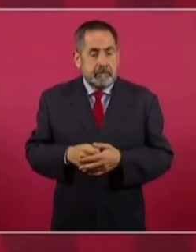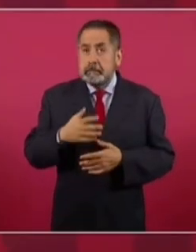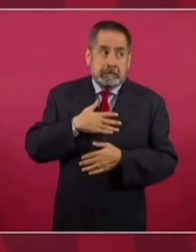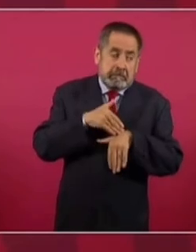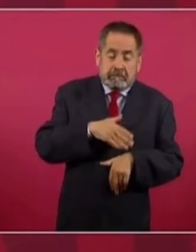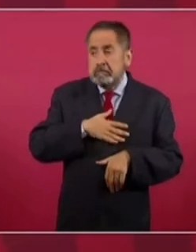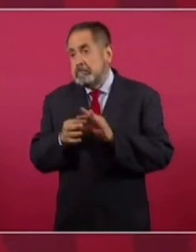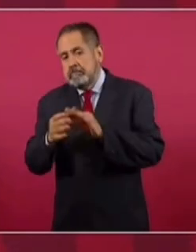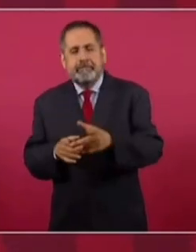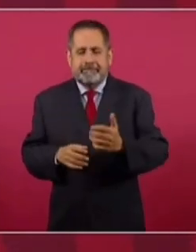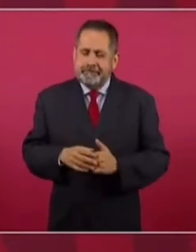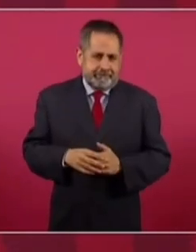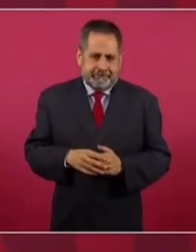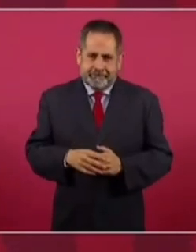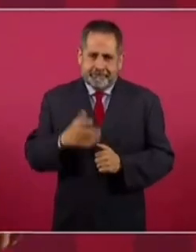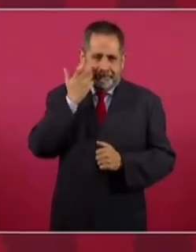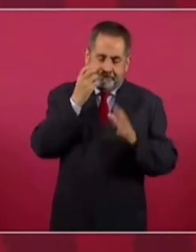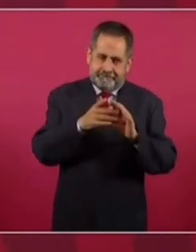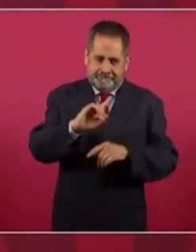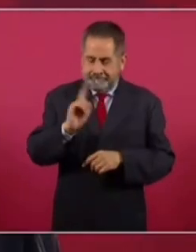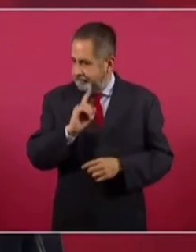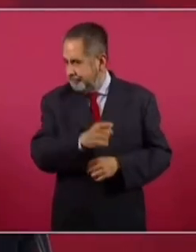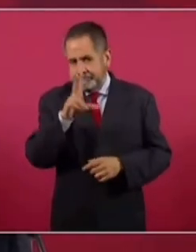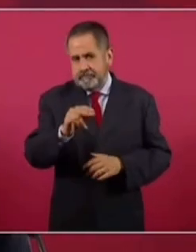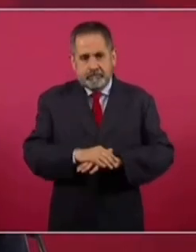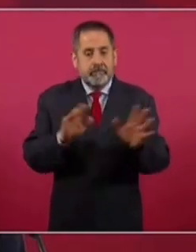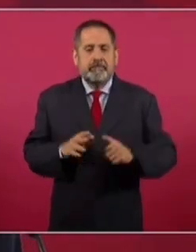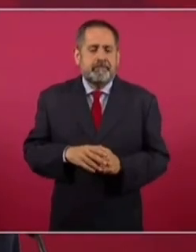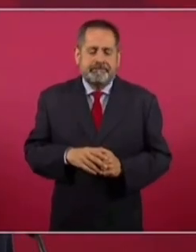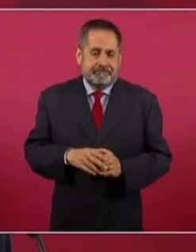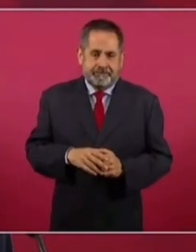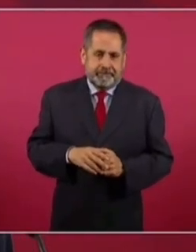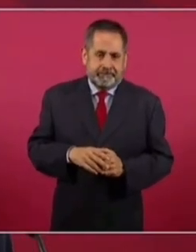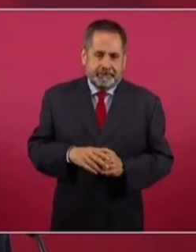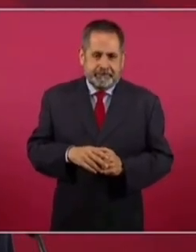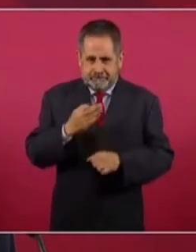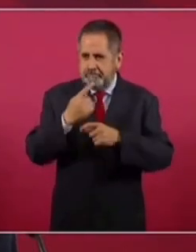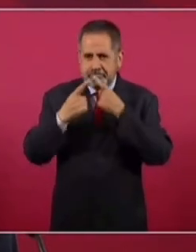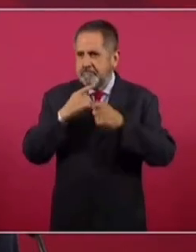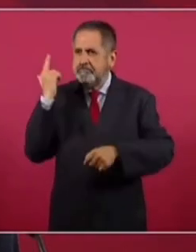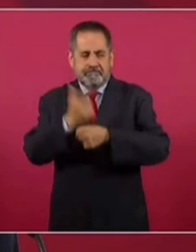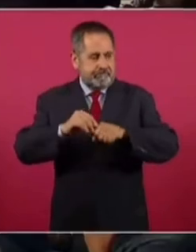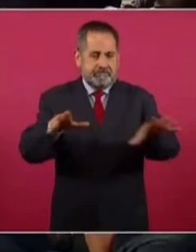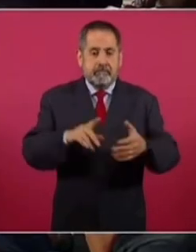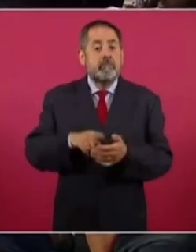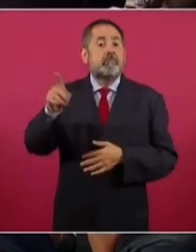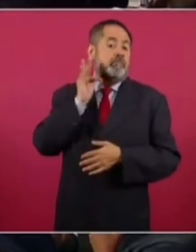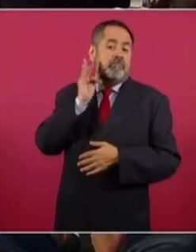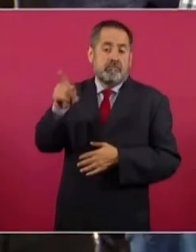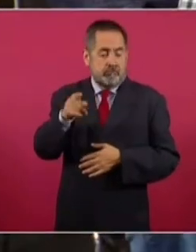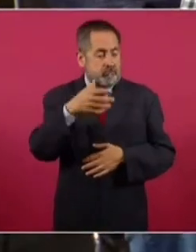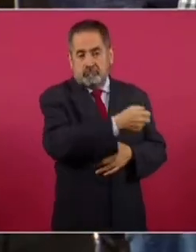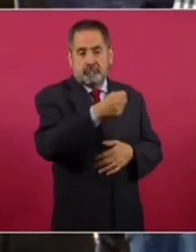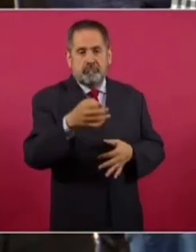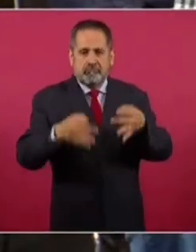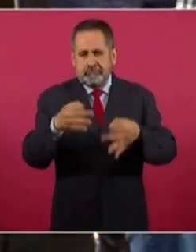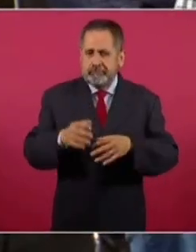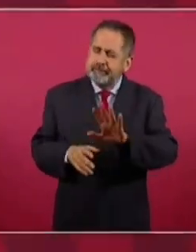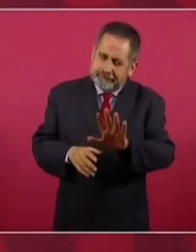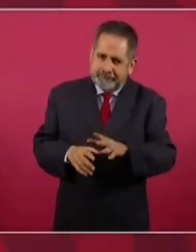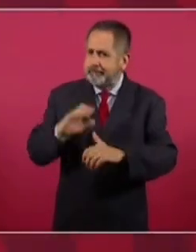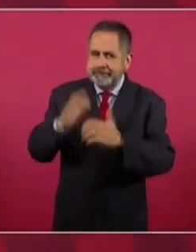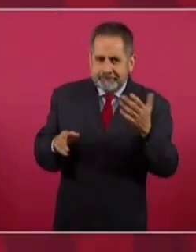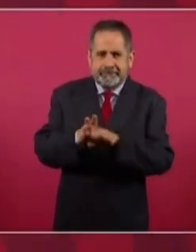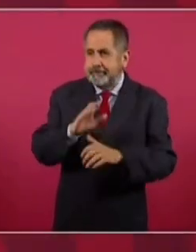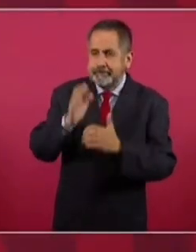el antecedente que están utilizando. Pero, pues para eso son estos diálogos circulares, ¿no? Pero la Fiscalía ya lo va a vincular. Sí, pero no se cierra